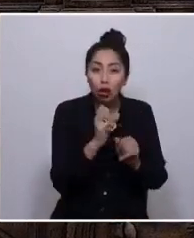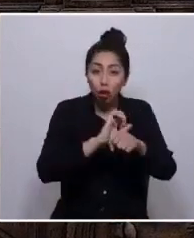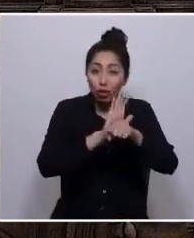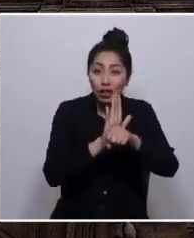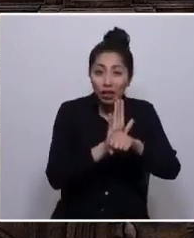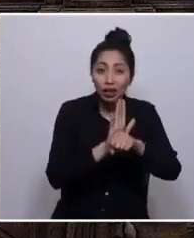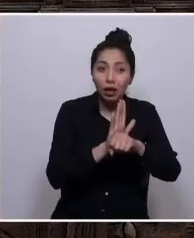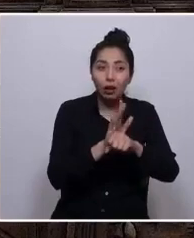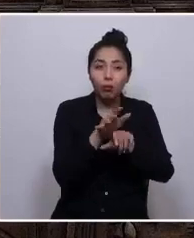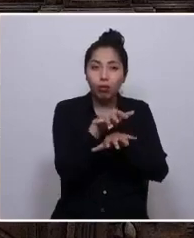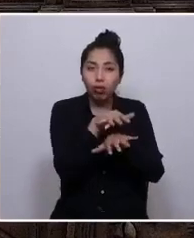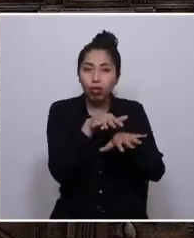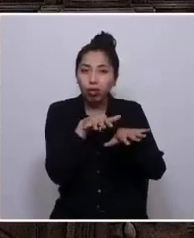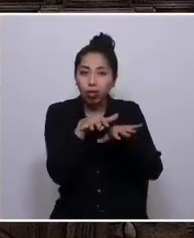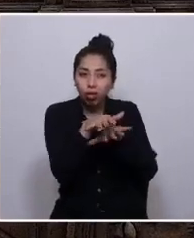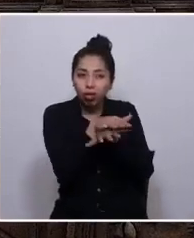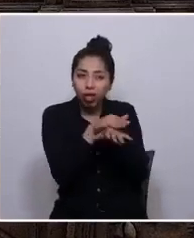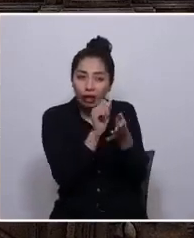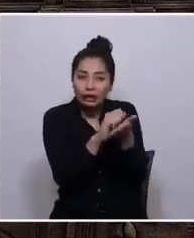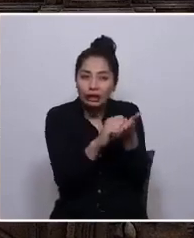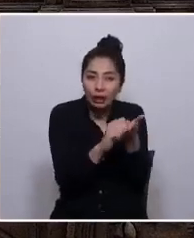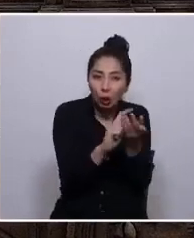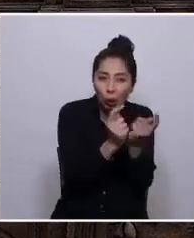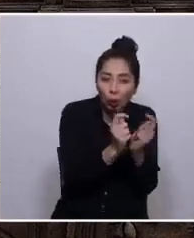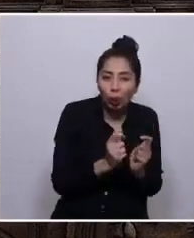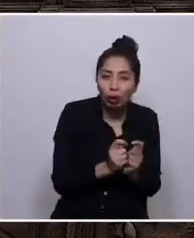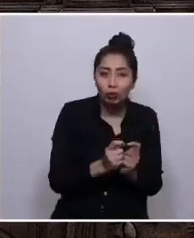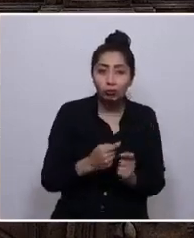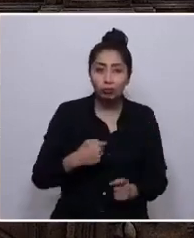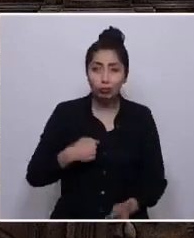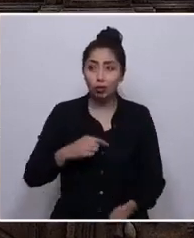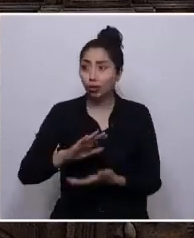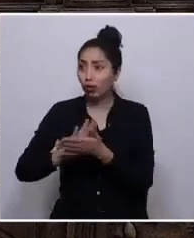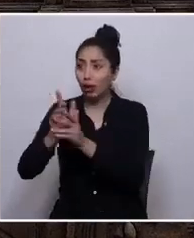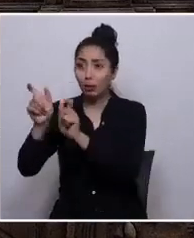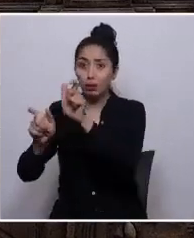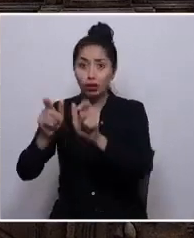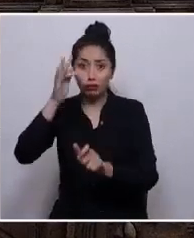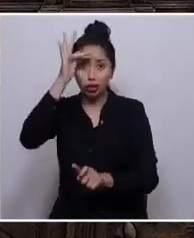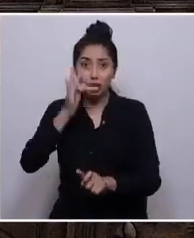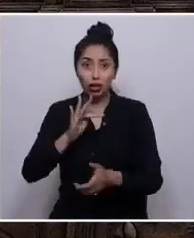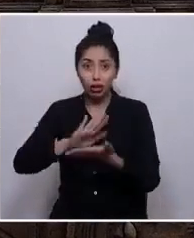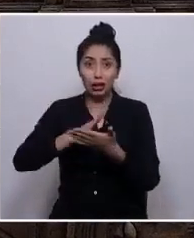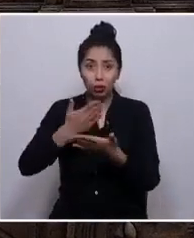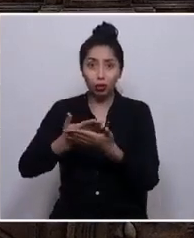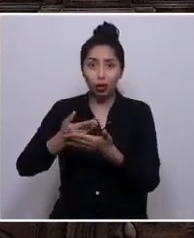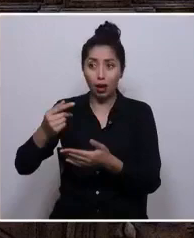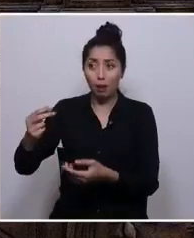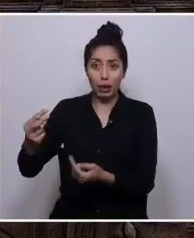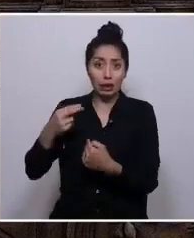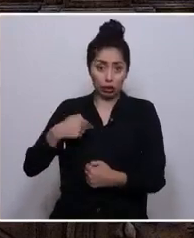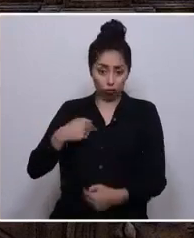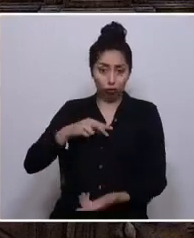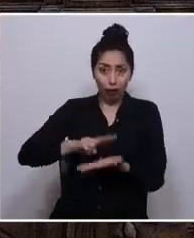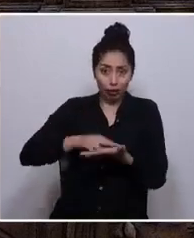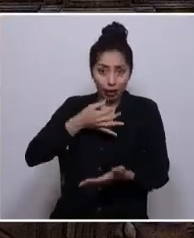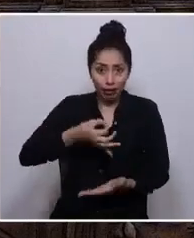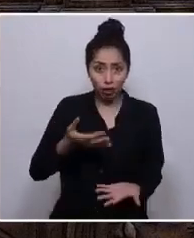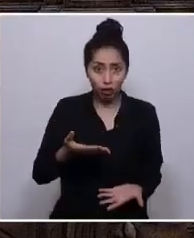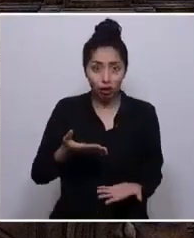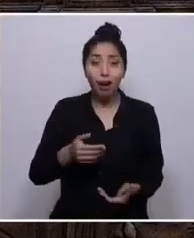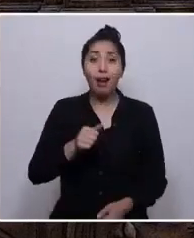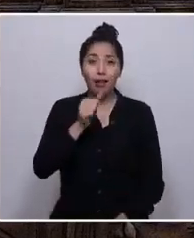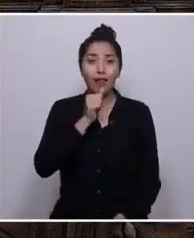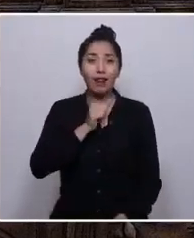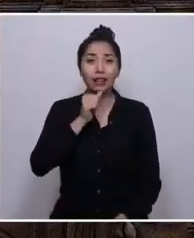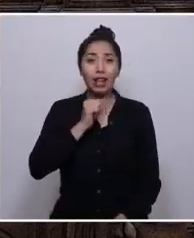todas las trabajadoras de salud dirán que lo que digo es verdad faltaron ventiladores claro que sí porque no